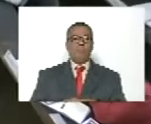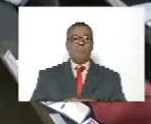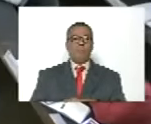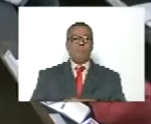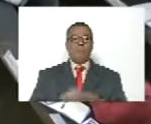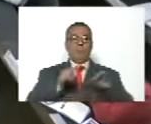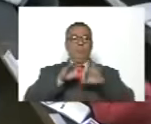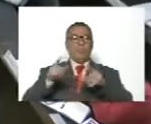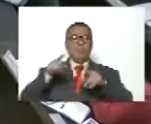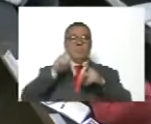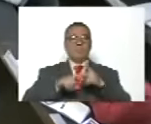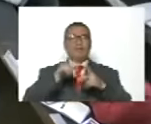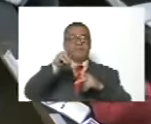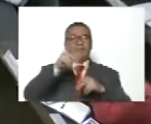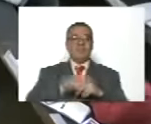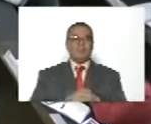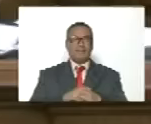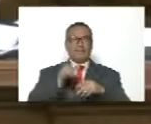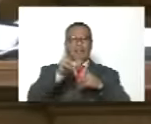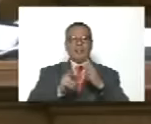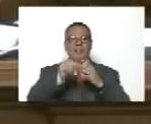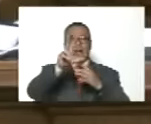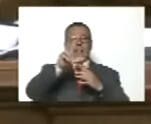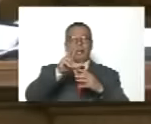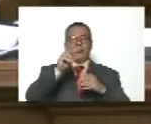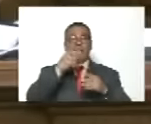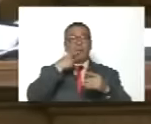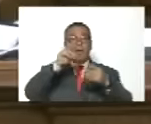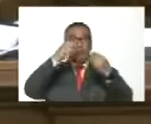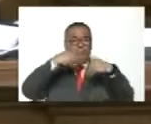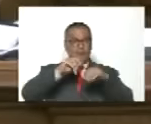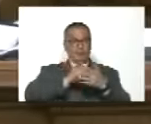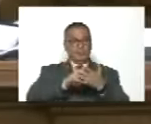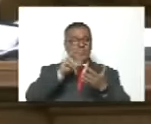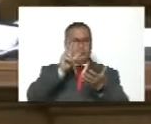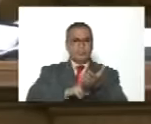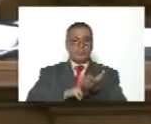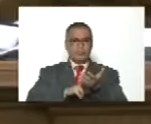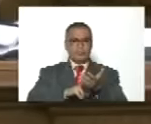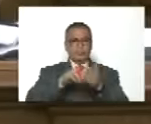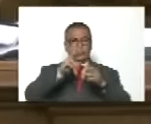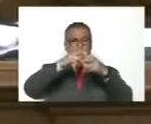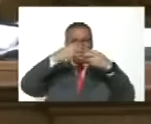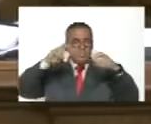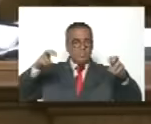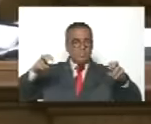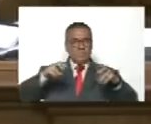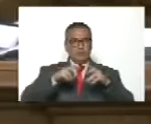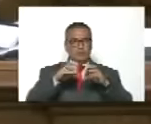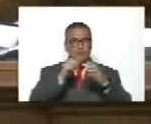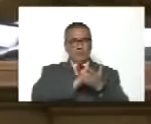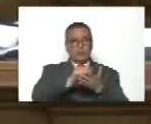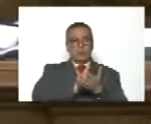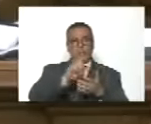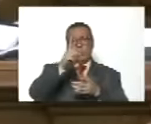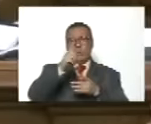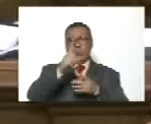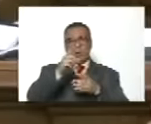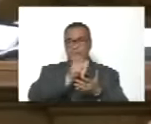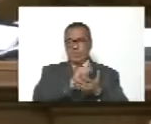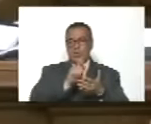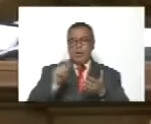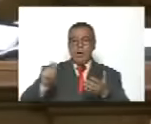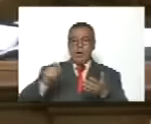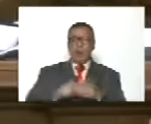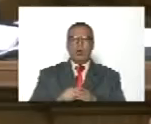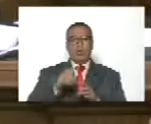Repito, secretaria, que me sabotearon. Tercero, se sugiere aprobar con modificación la denominación del epígrafe del artículo 1, quedando redactado en